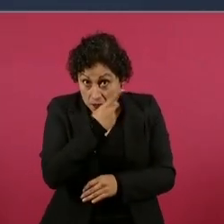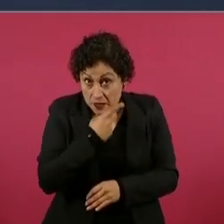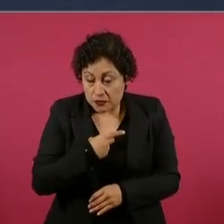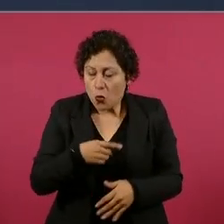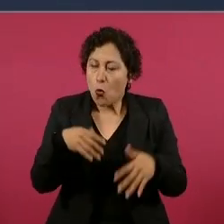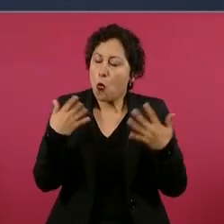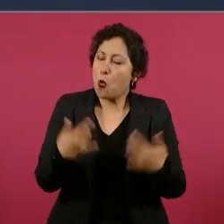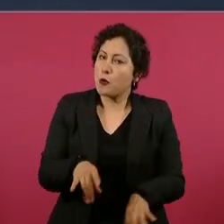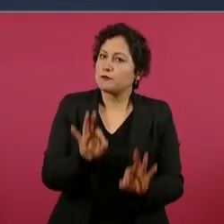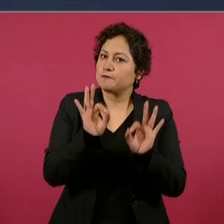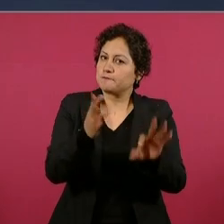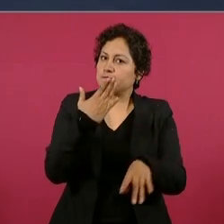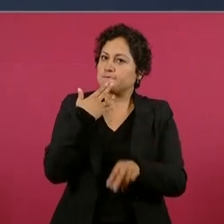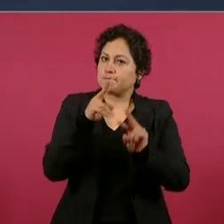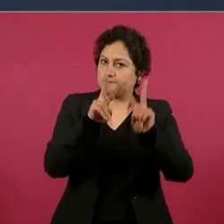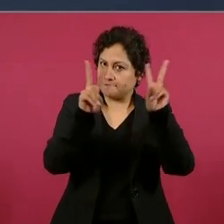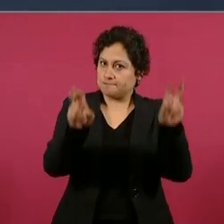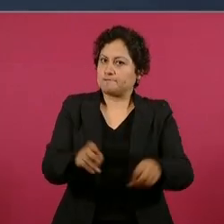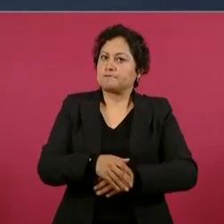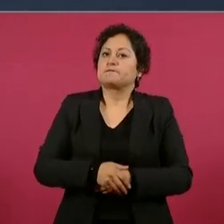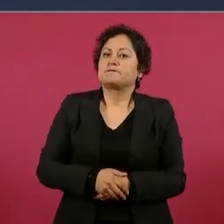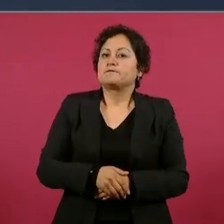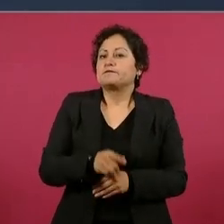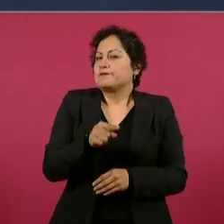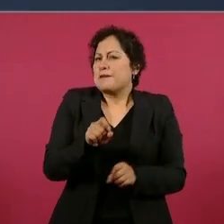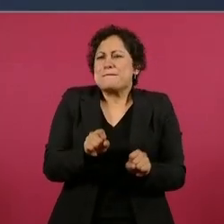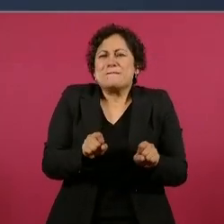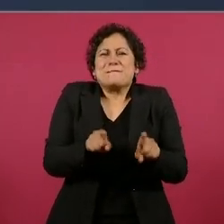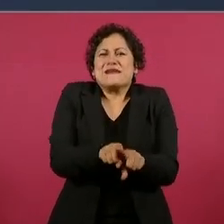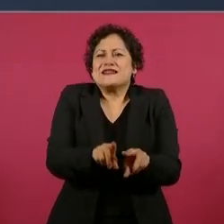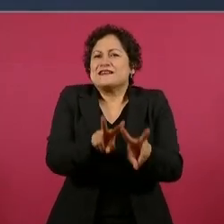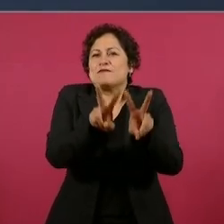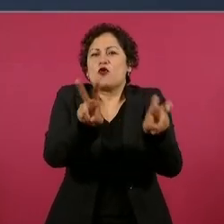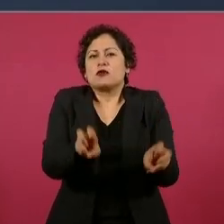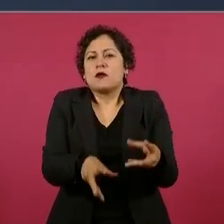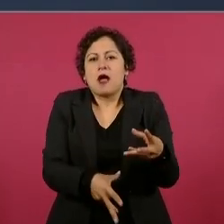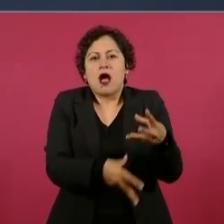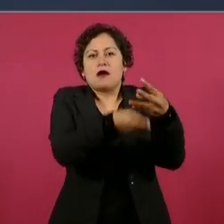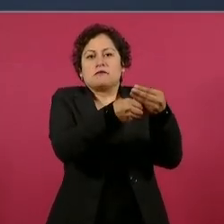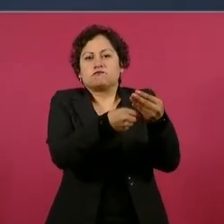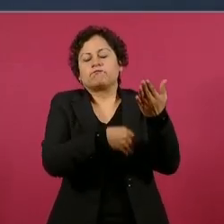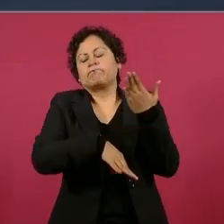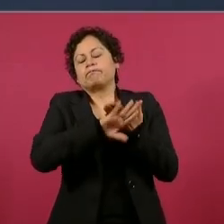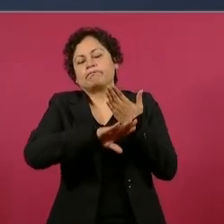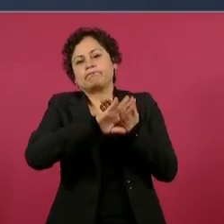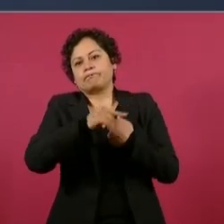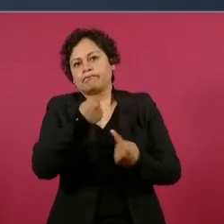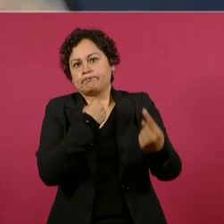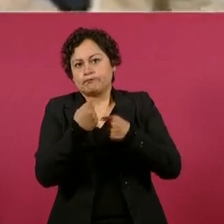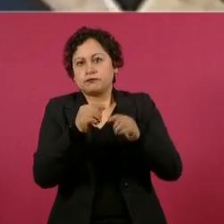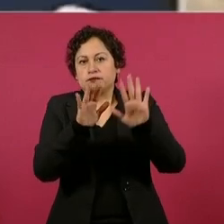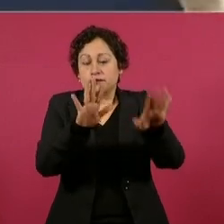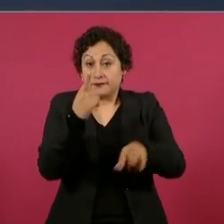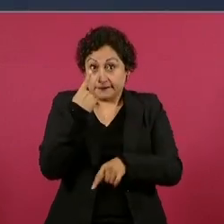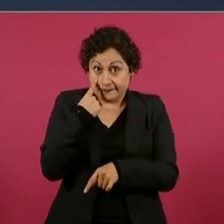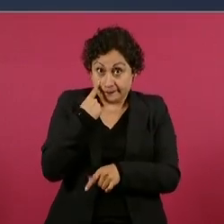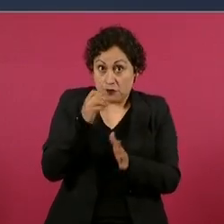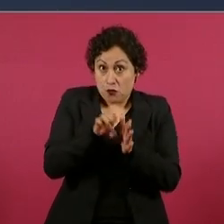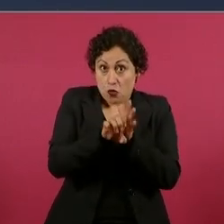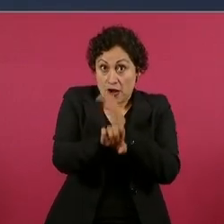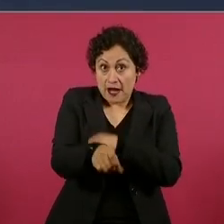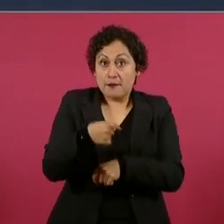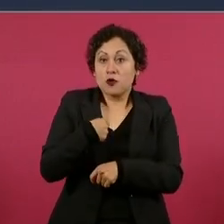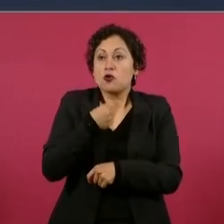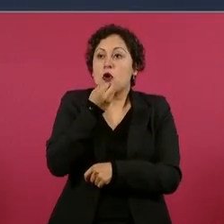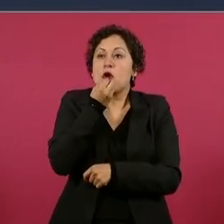parte también de esta cadena de ataques. Cuando hablamos de complot, se nos